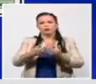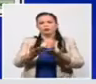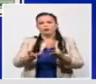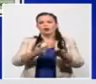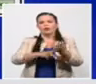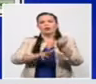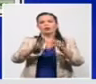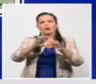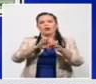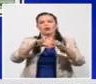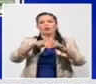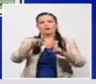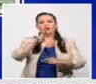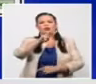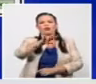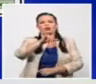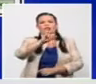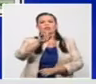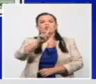con